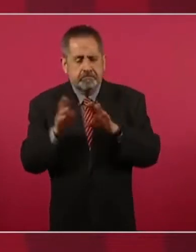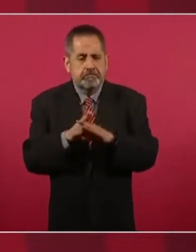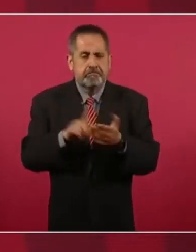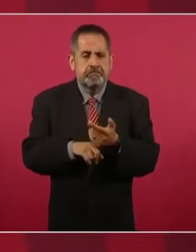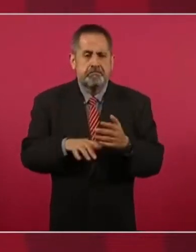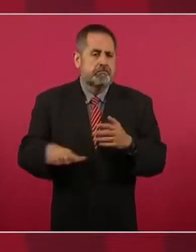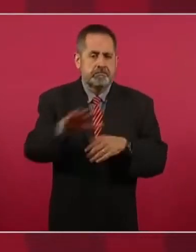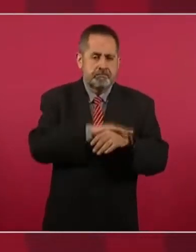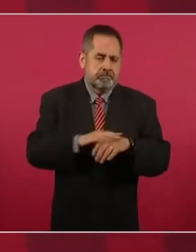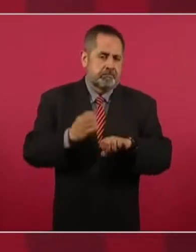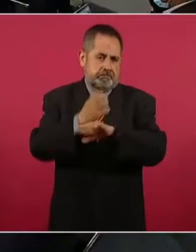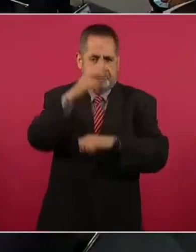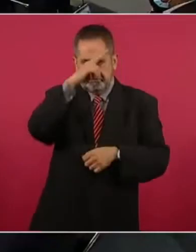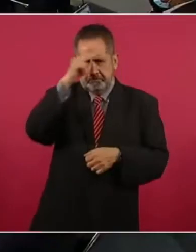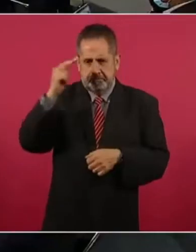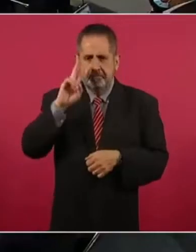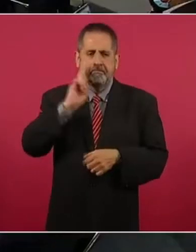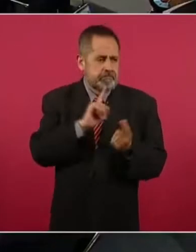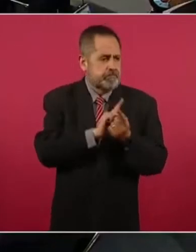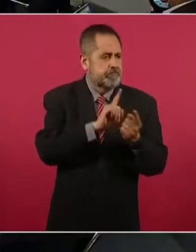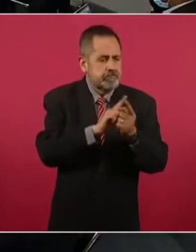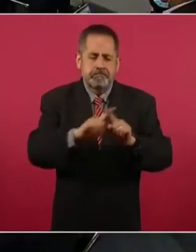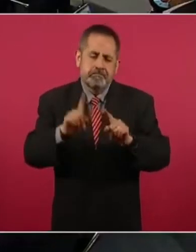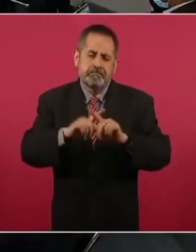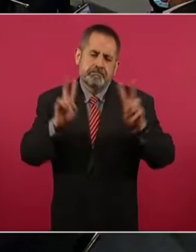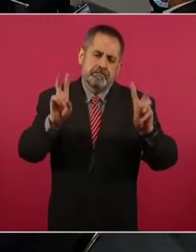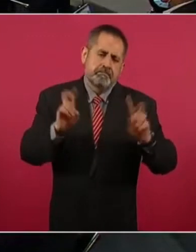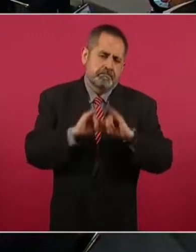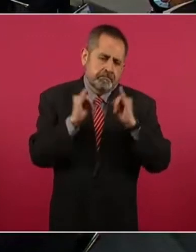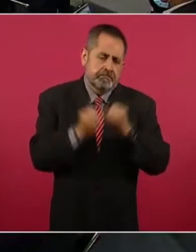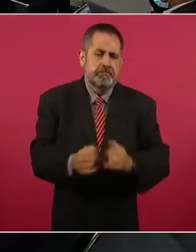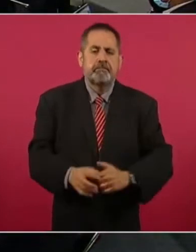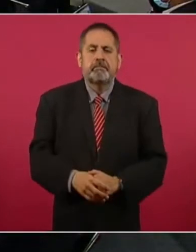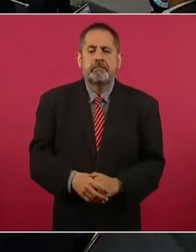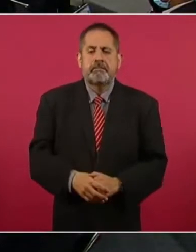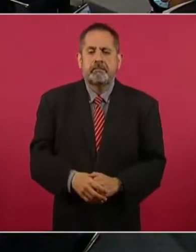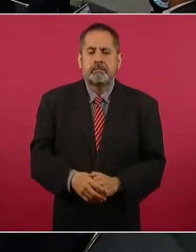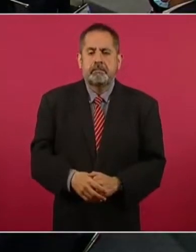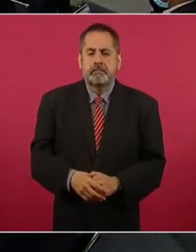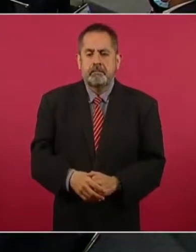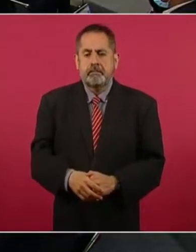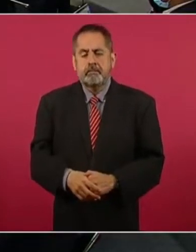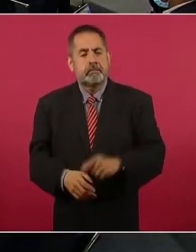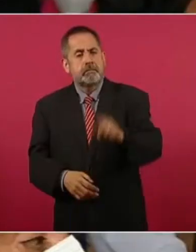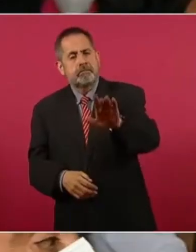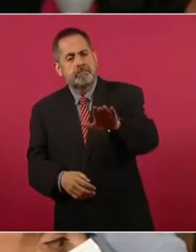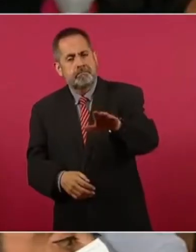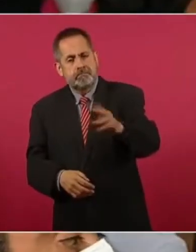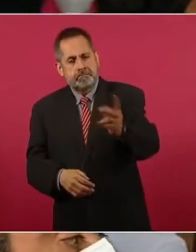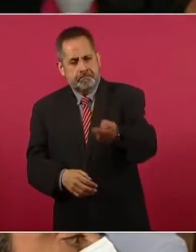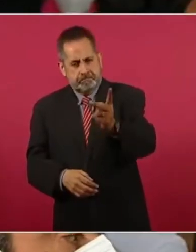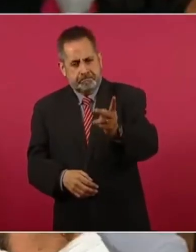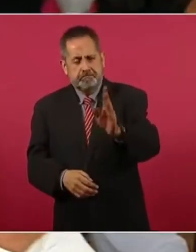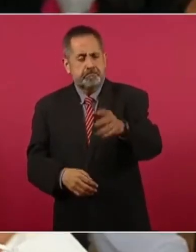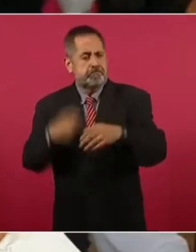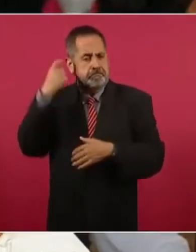estado de Nayarit para tratar varios temas. Señor presidente, ya nada más para, de los temas que le he señalado aquí